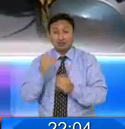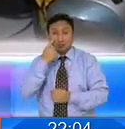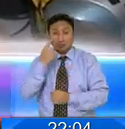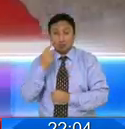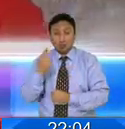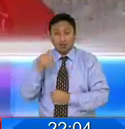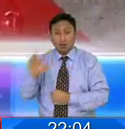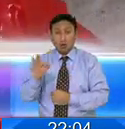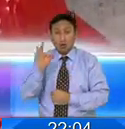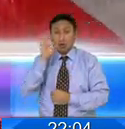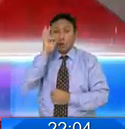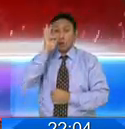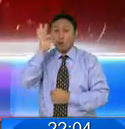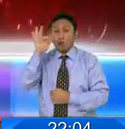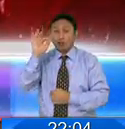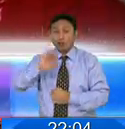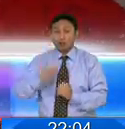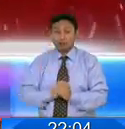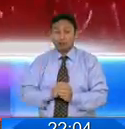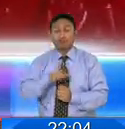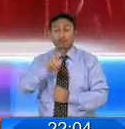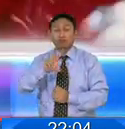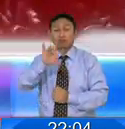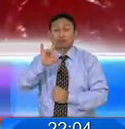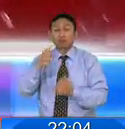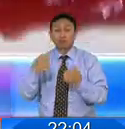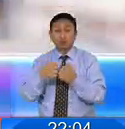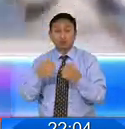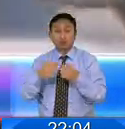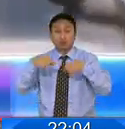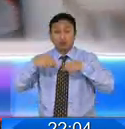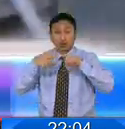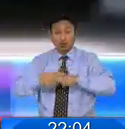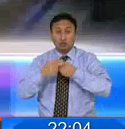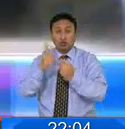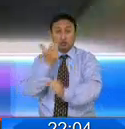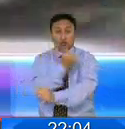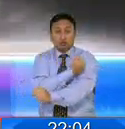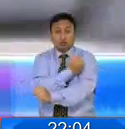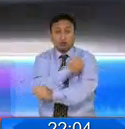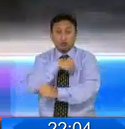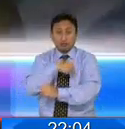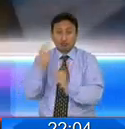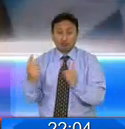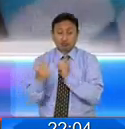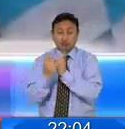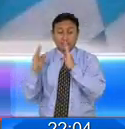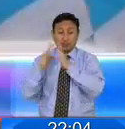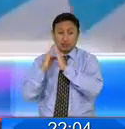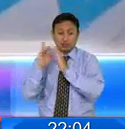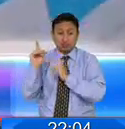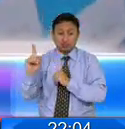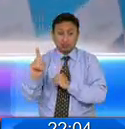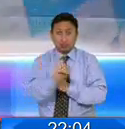de hisopado a través de las 28 brigadas que iniciaron la vacunación puerta a puerta.